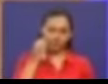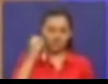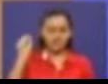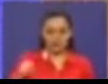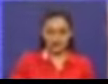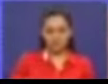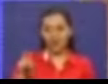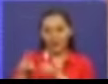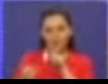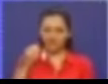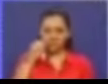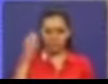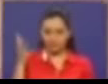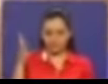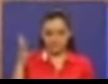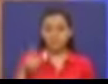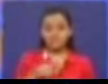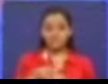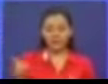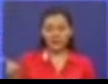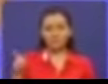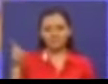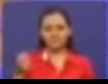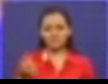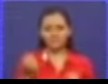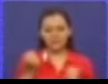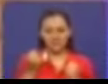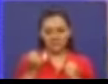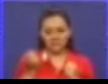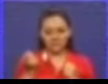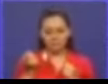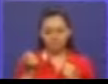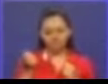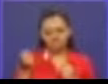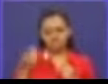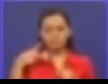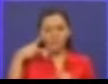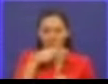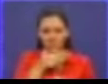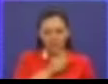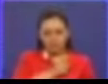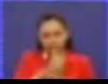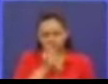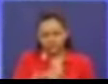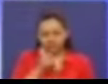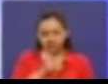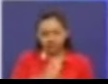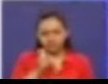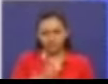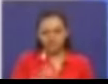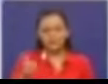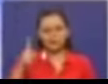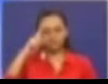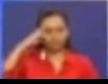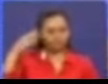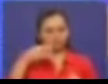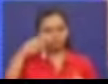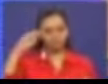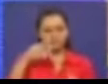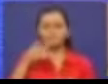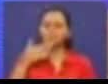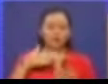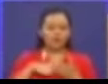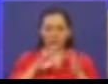han reforzado con expertos extranjeros y saben posicionar mentiras. Por ejemplo, Ecuador, país de altos